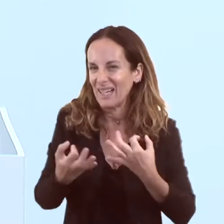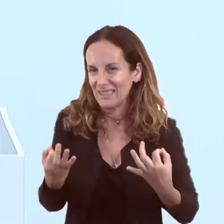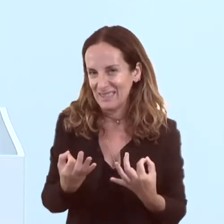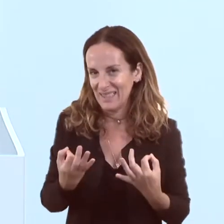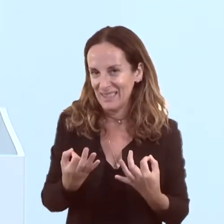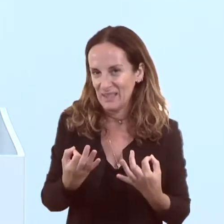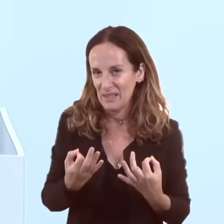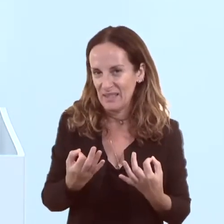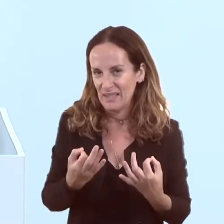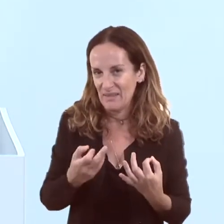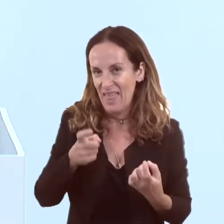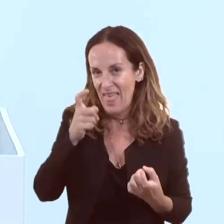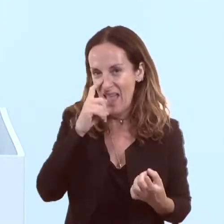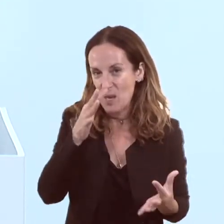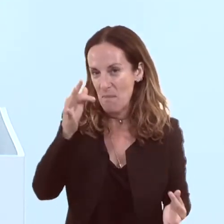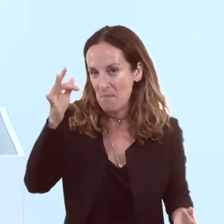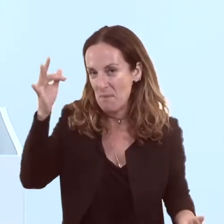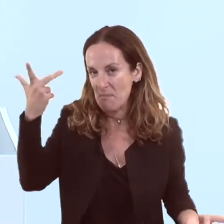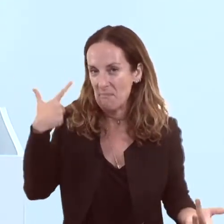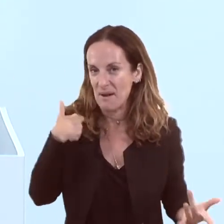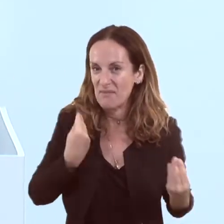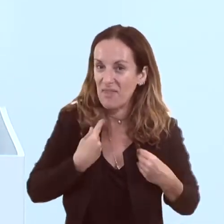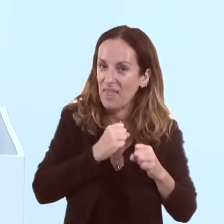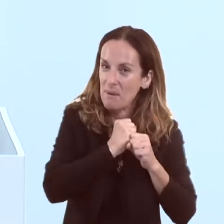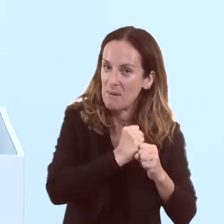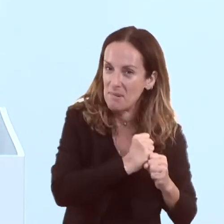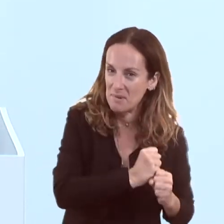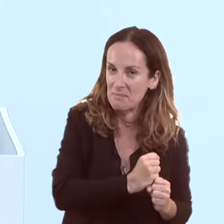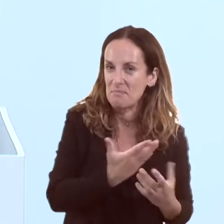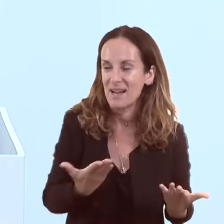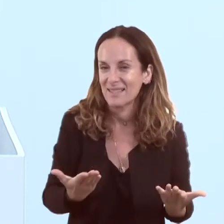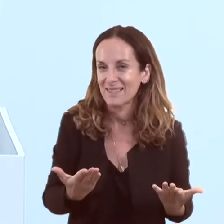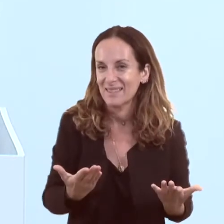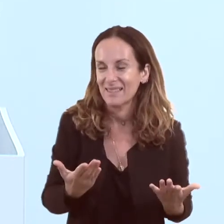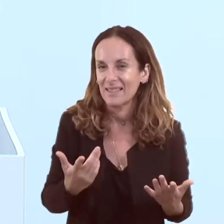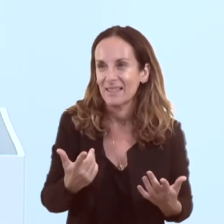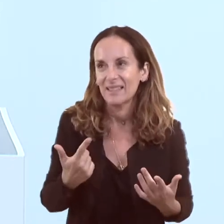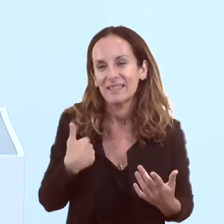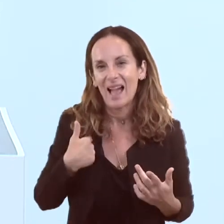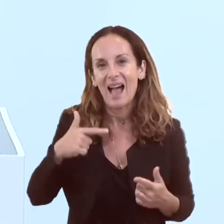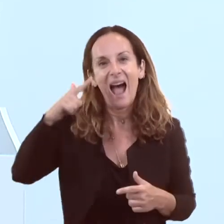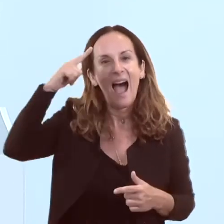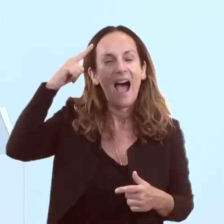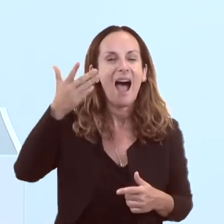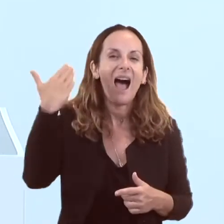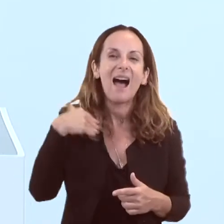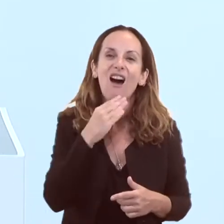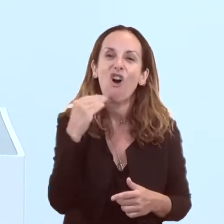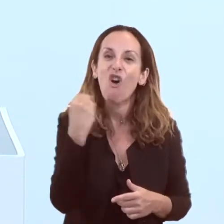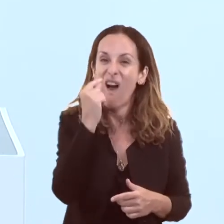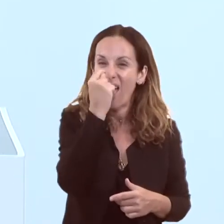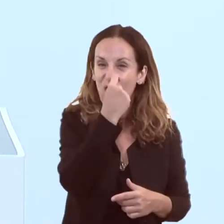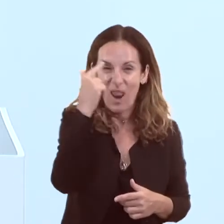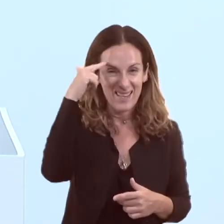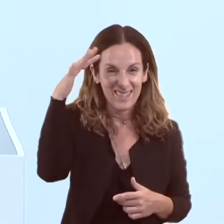una mera ilusión adolescente y el sentido profundo que uno va